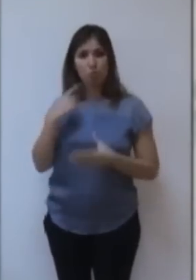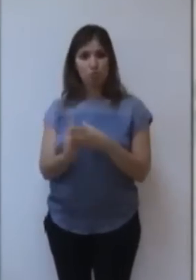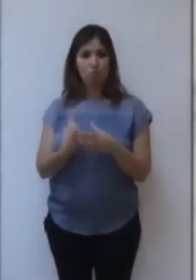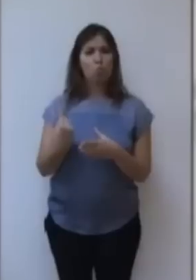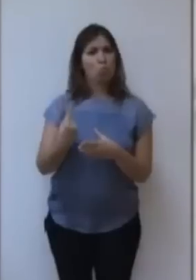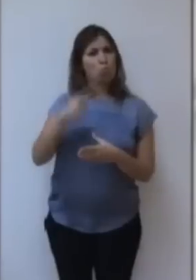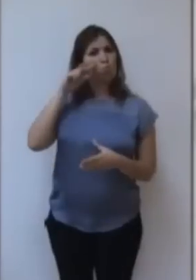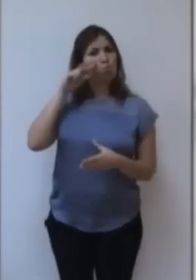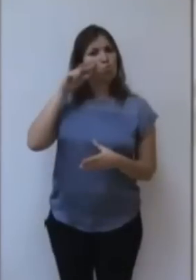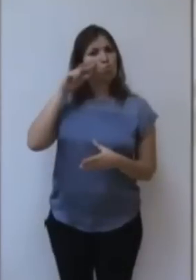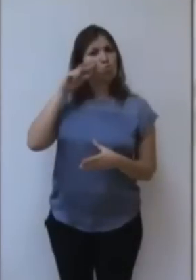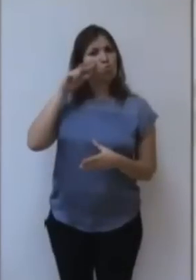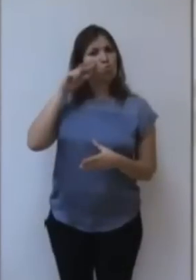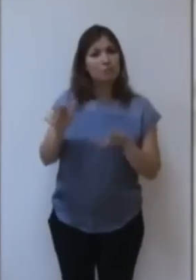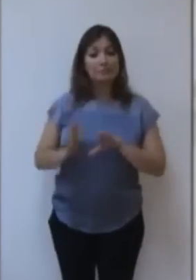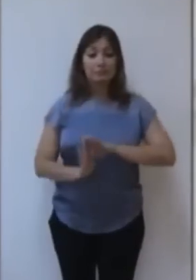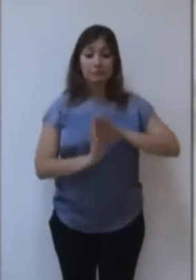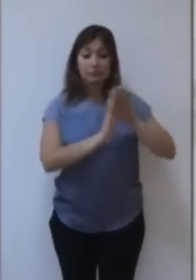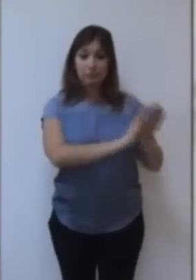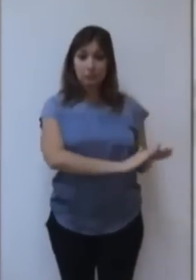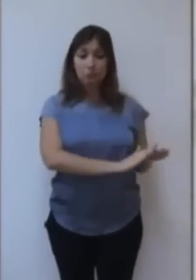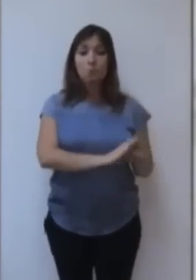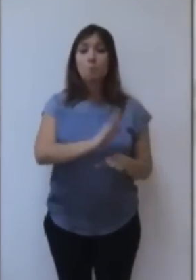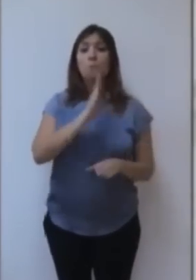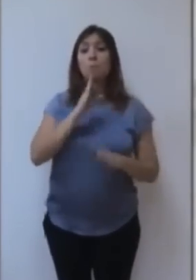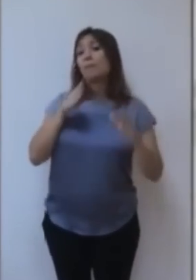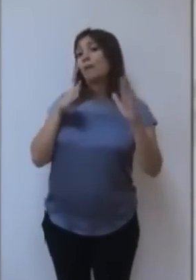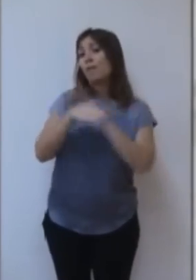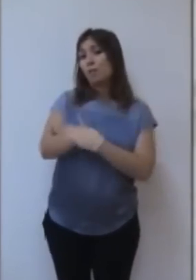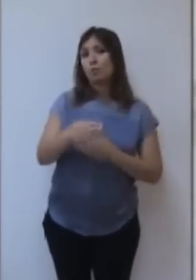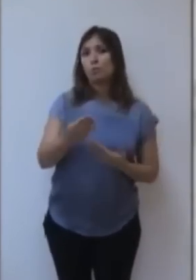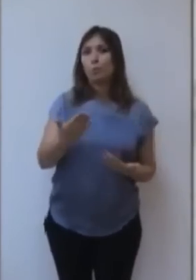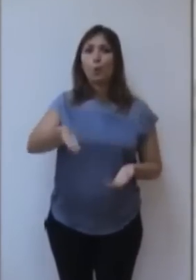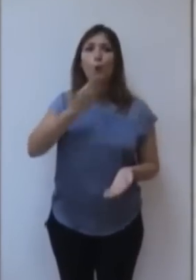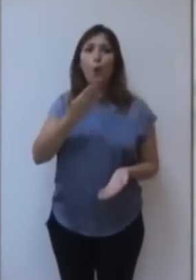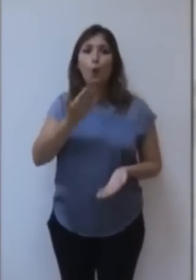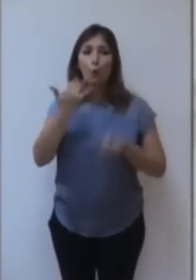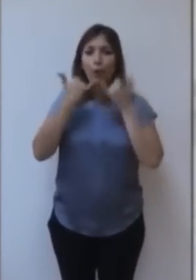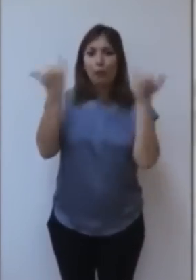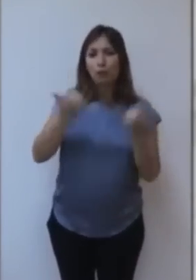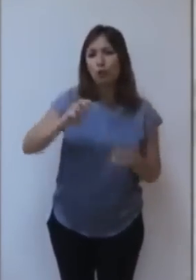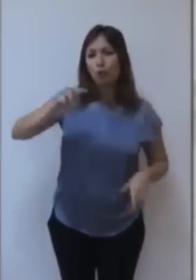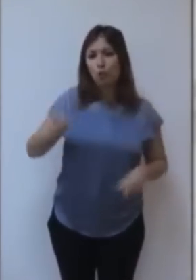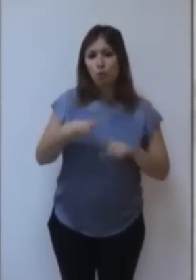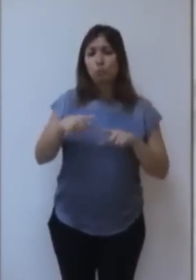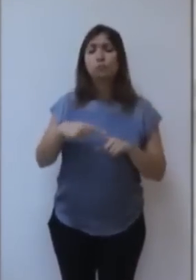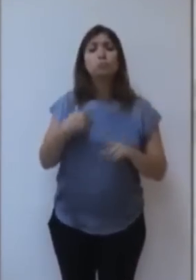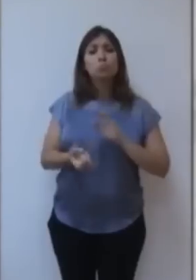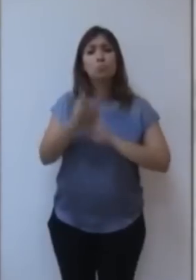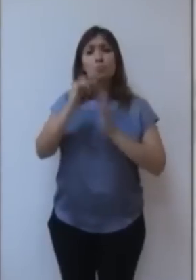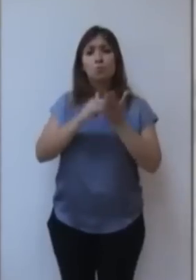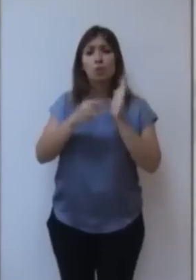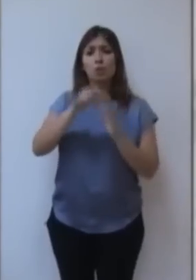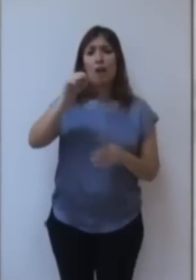una experiencia muy bonita, ¿no? Y luego en términos de lo que es el acceso al ocio electrónico, ¿no? Nosotros desarrollamos un proyecto, que es el